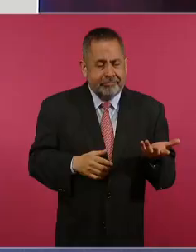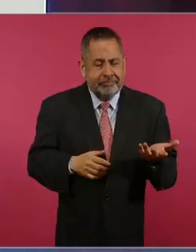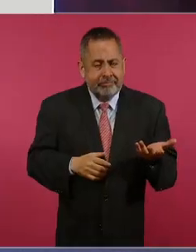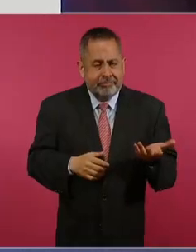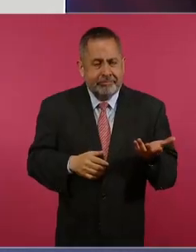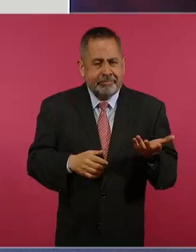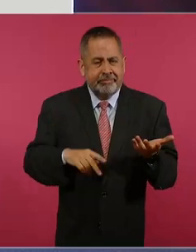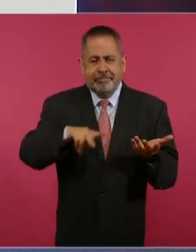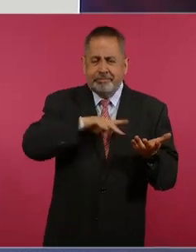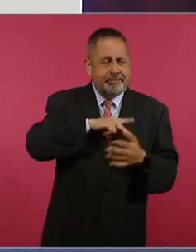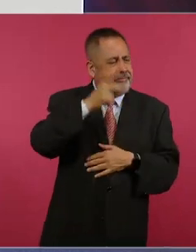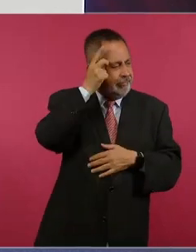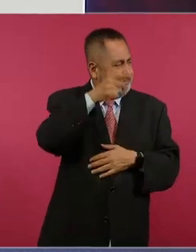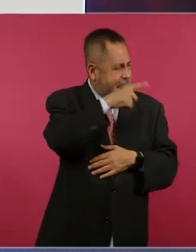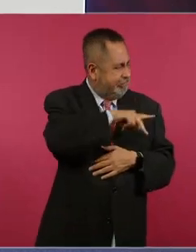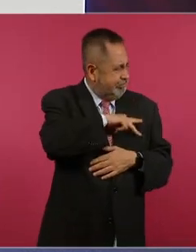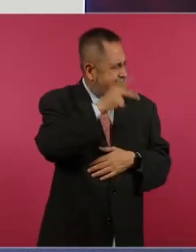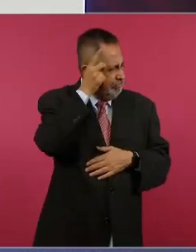son nuestros,